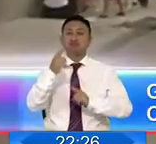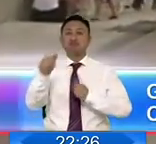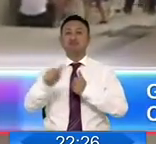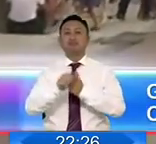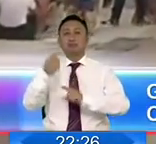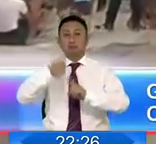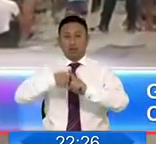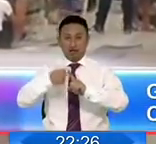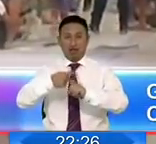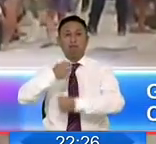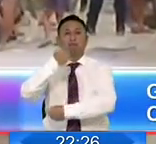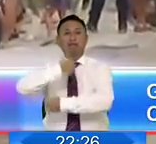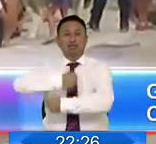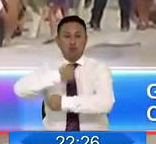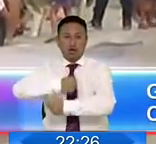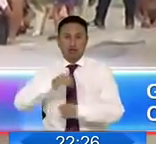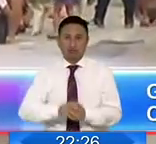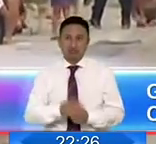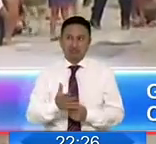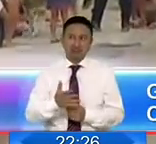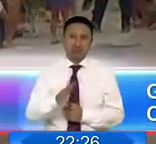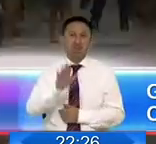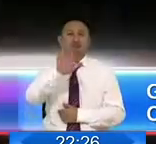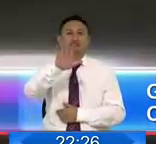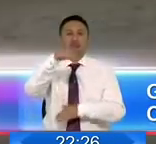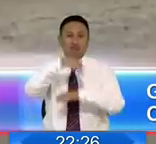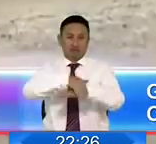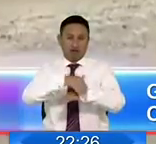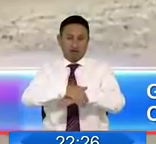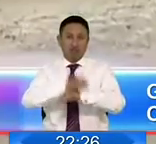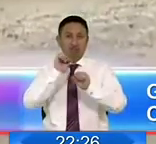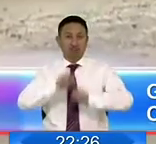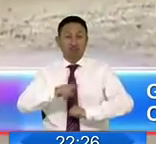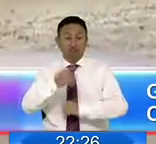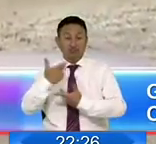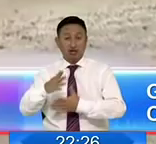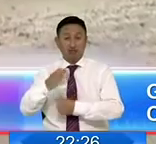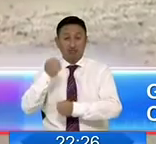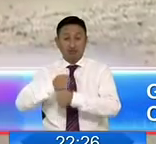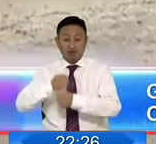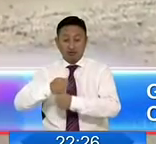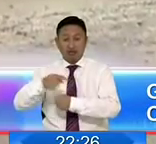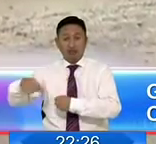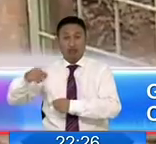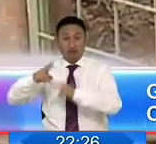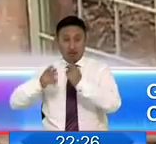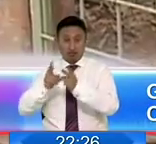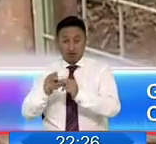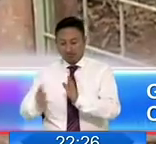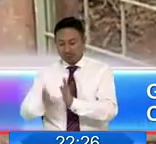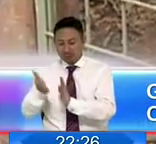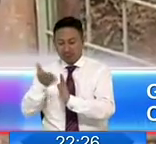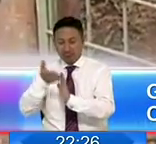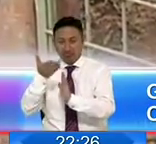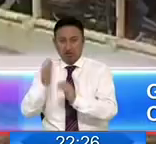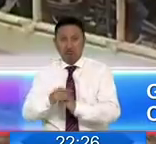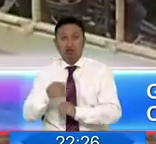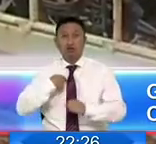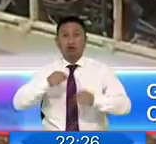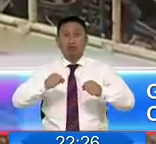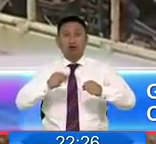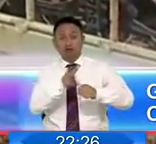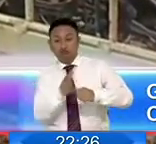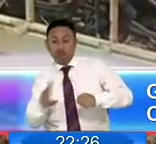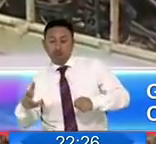Pascuales cuando eran aproximadamente las 17 horas. Le había elaborado un muro de cemento a un vecino. Su motocicleta la había dejado estacionada